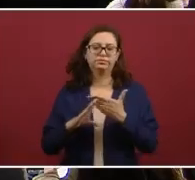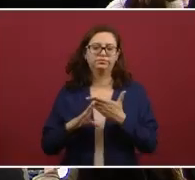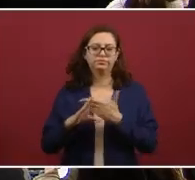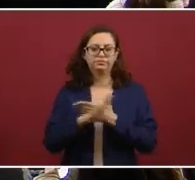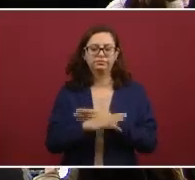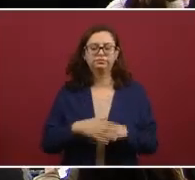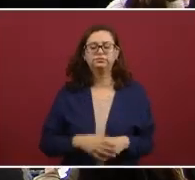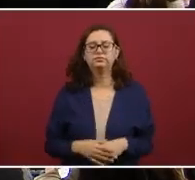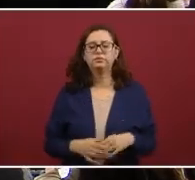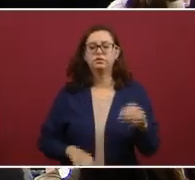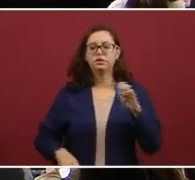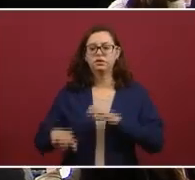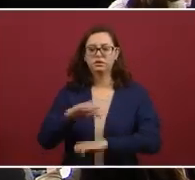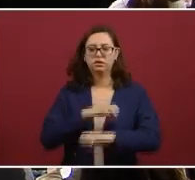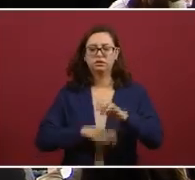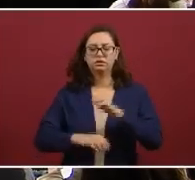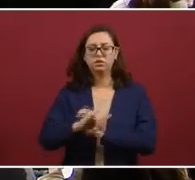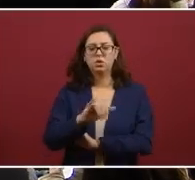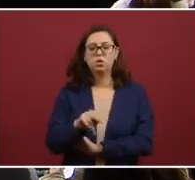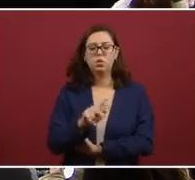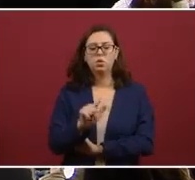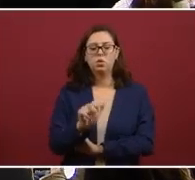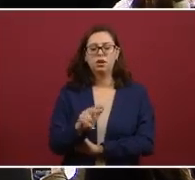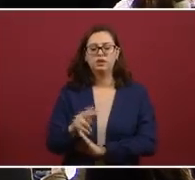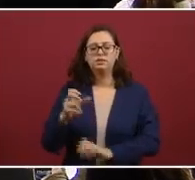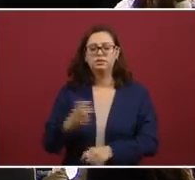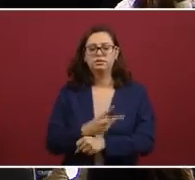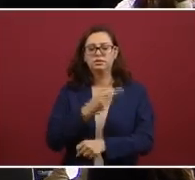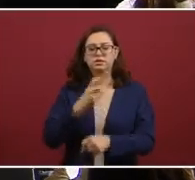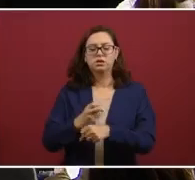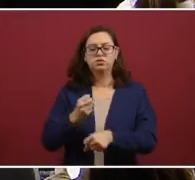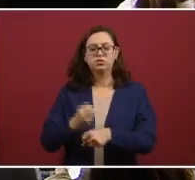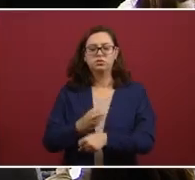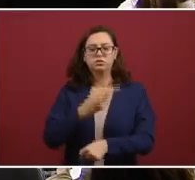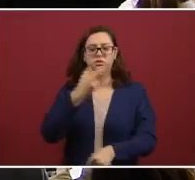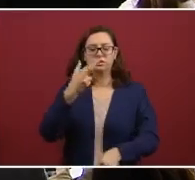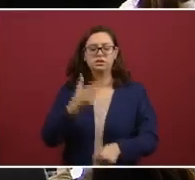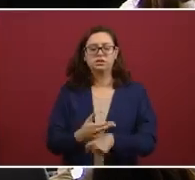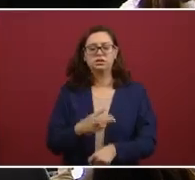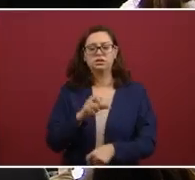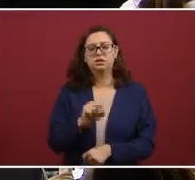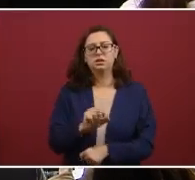El embajador Julián Ventura Valero, subsecretario de Relaciones Exteriores.